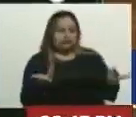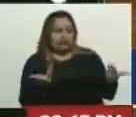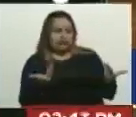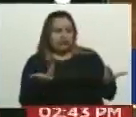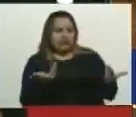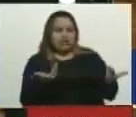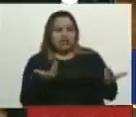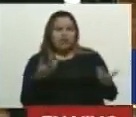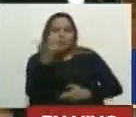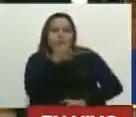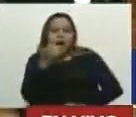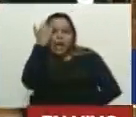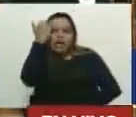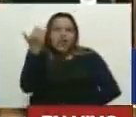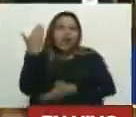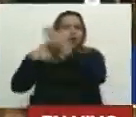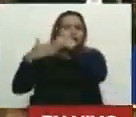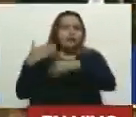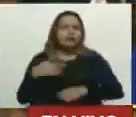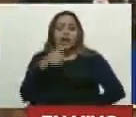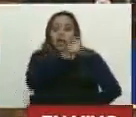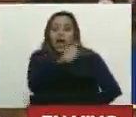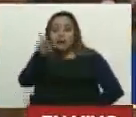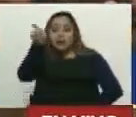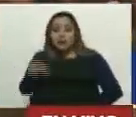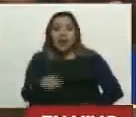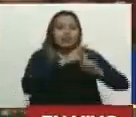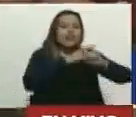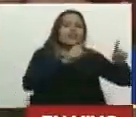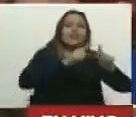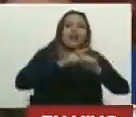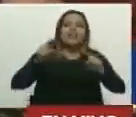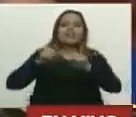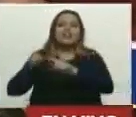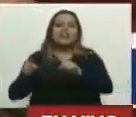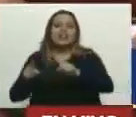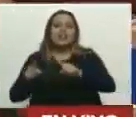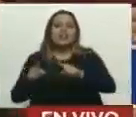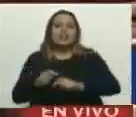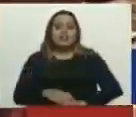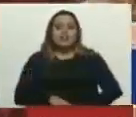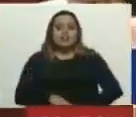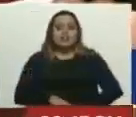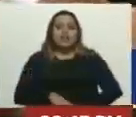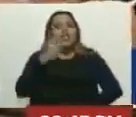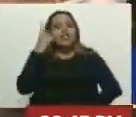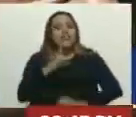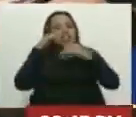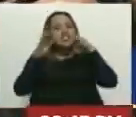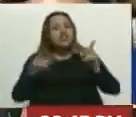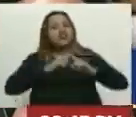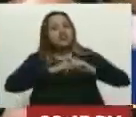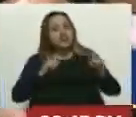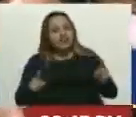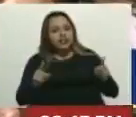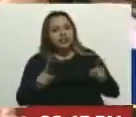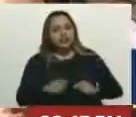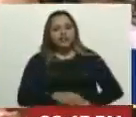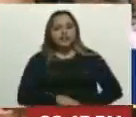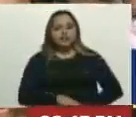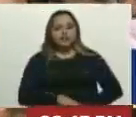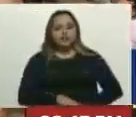Platón, entonces tendríamos que pensar que cada individuo es completamente diferente y en consecuencia merece una atención diferente. Eso evidentemente forma